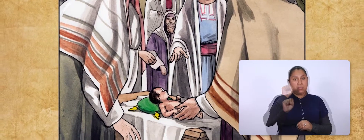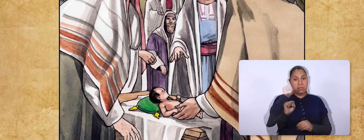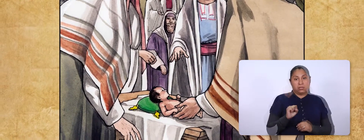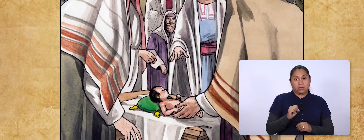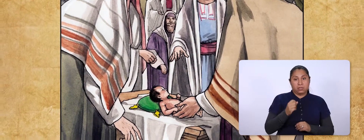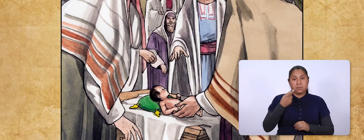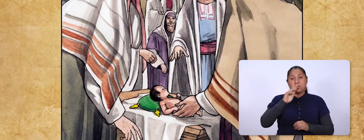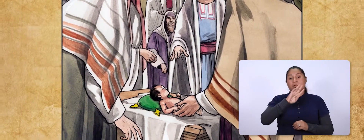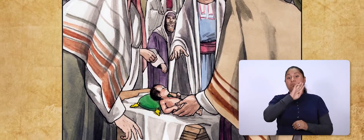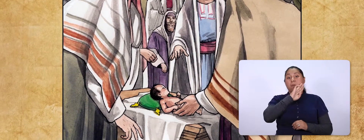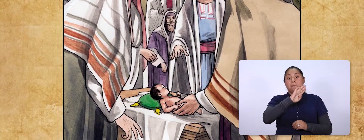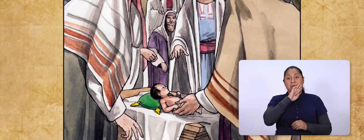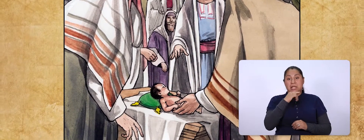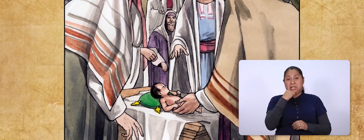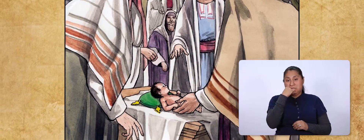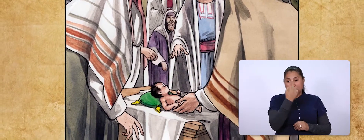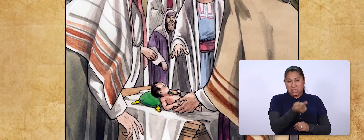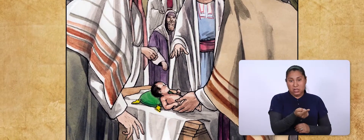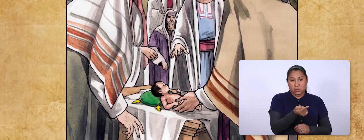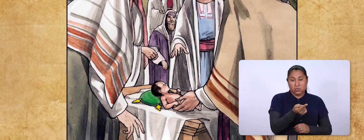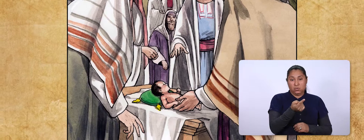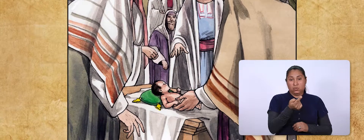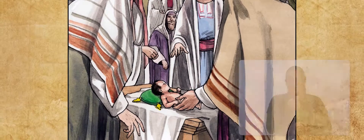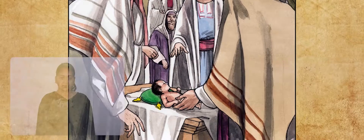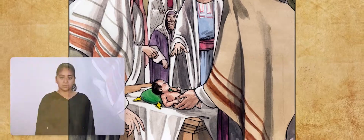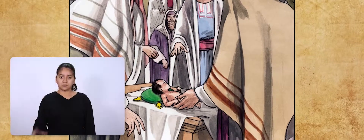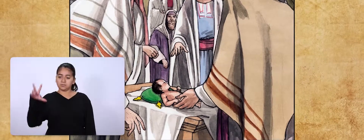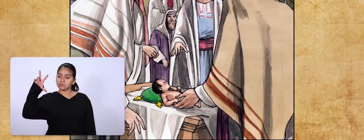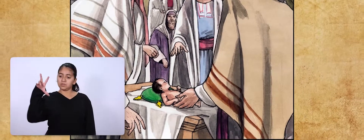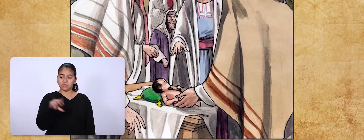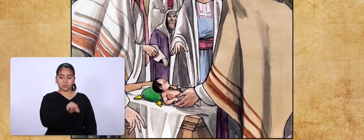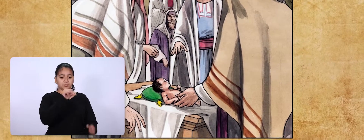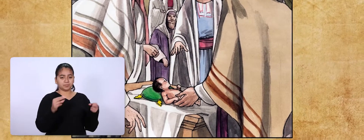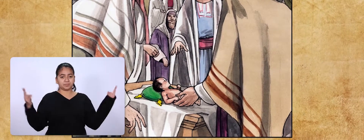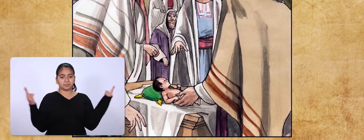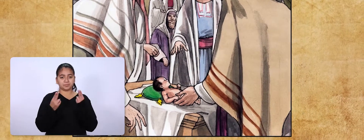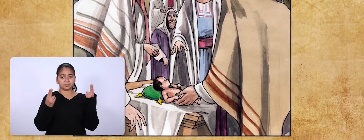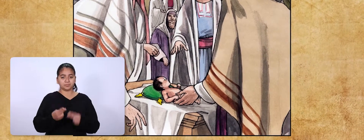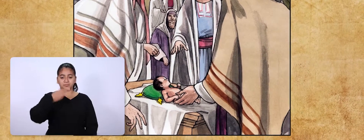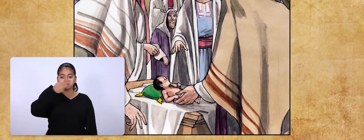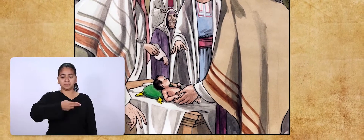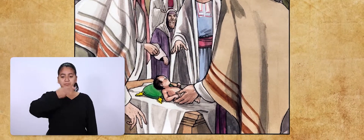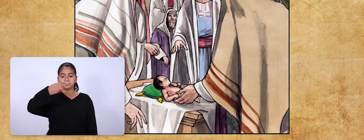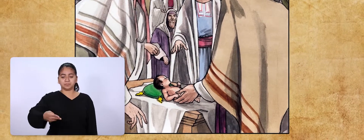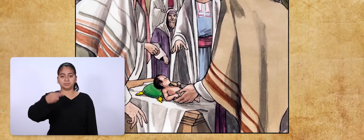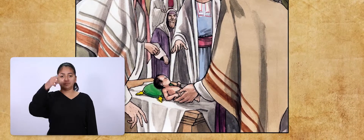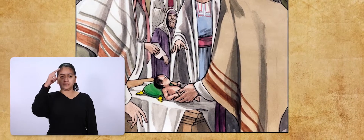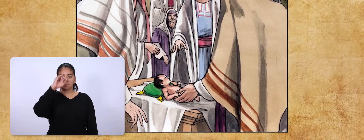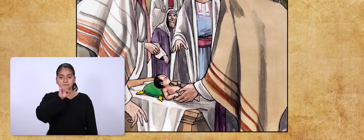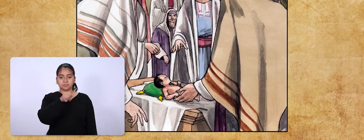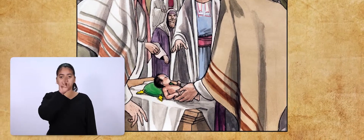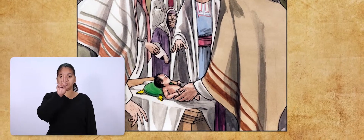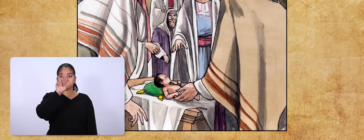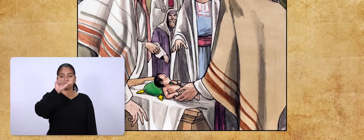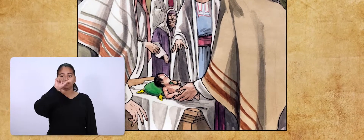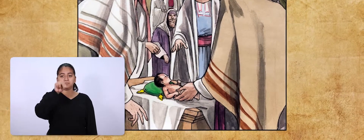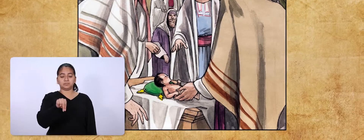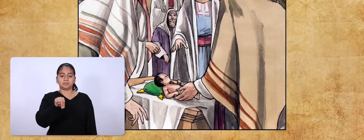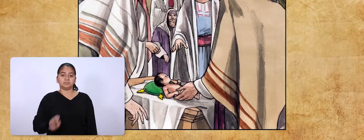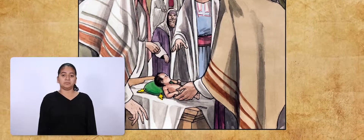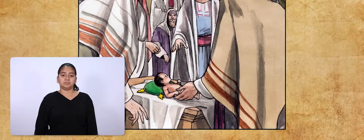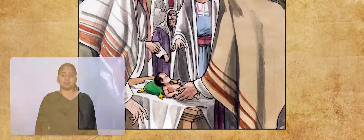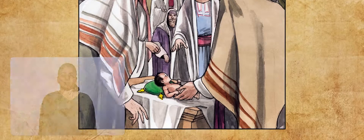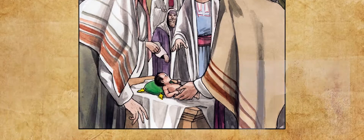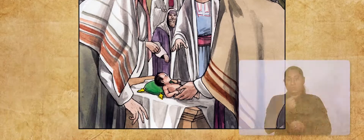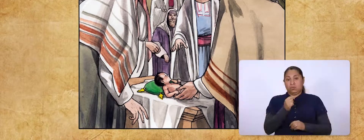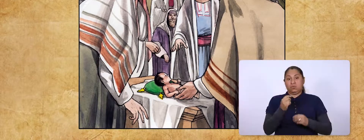su madre dijo, No, tiene que llamarse Juan. Le contestaron, No hay nadie en tu